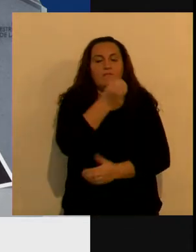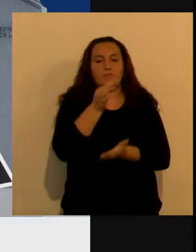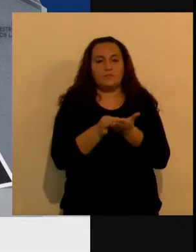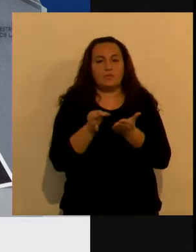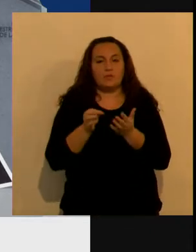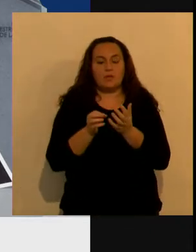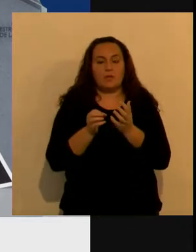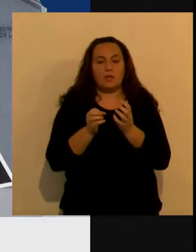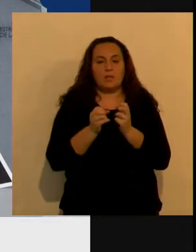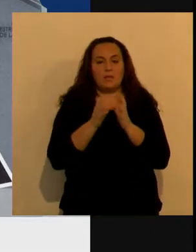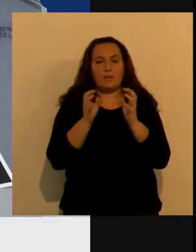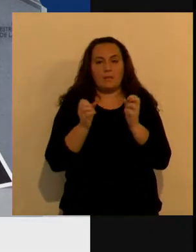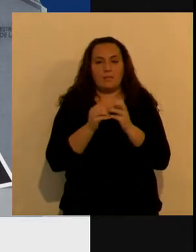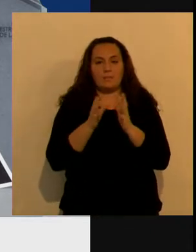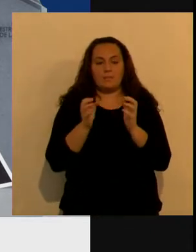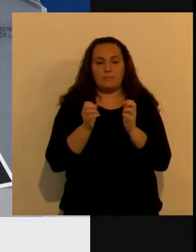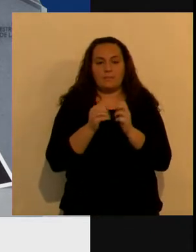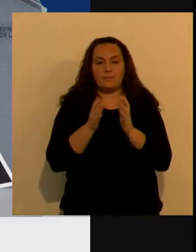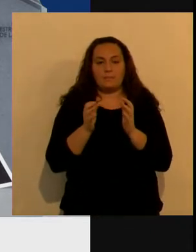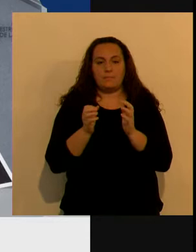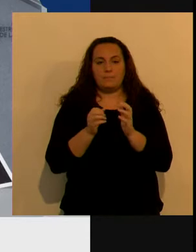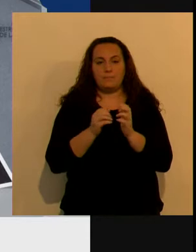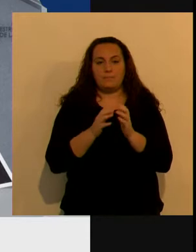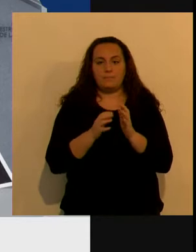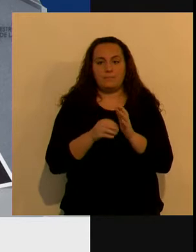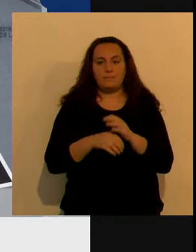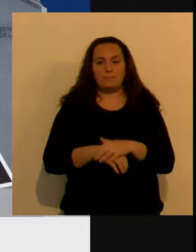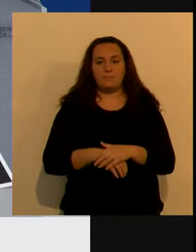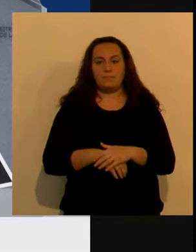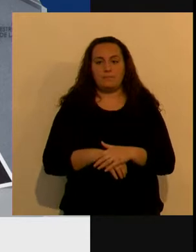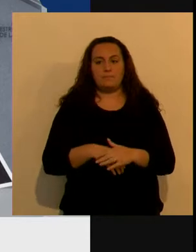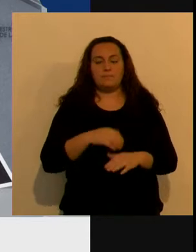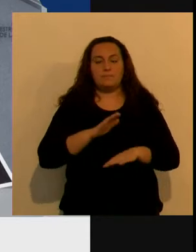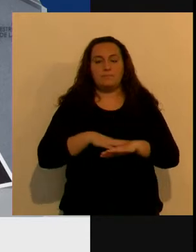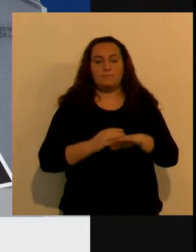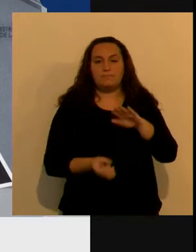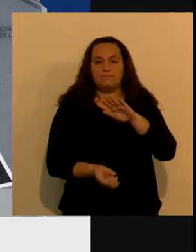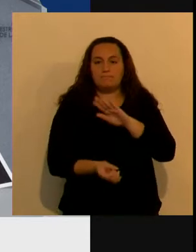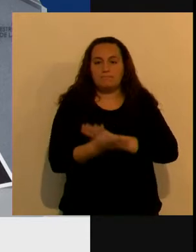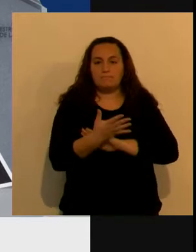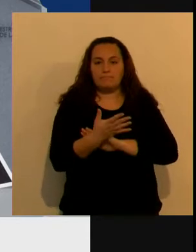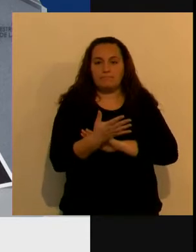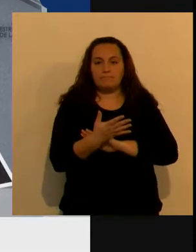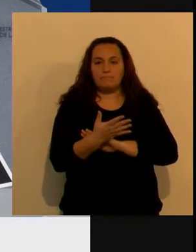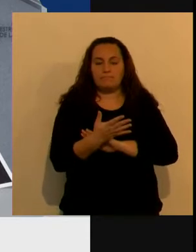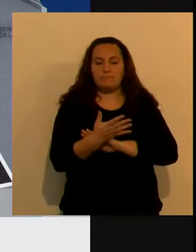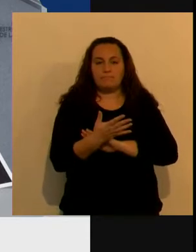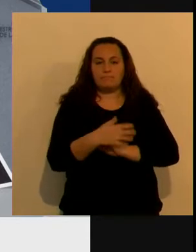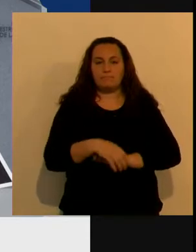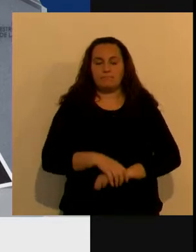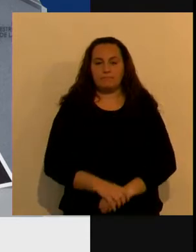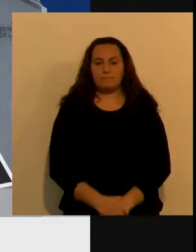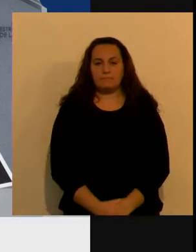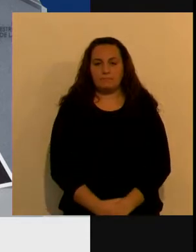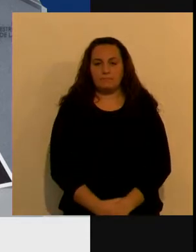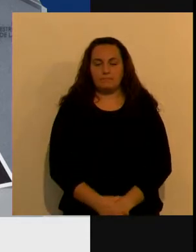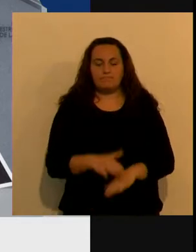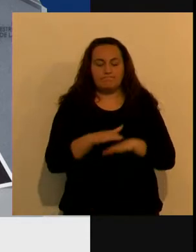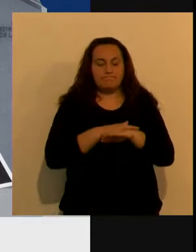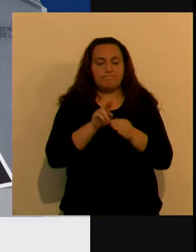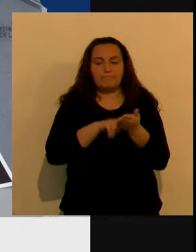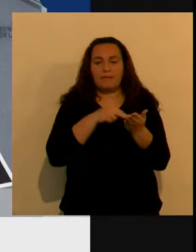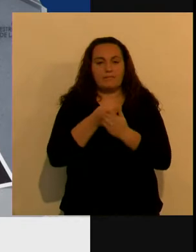para dicho creación. Don José Luis Ibáñez Modrego, secretario general del Pleno